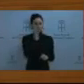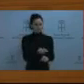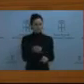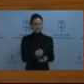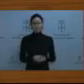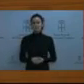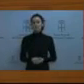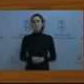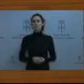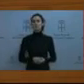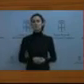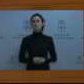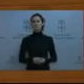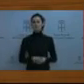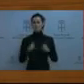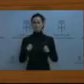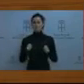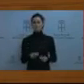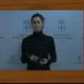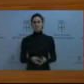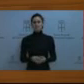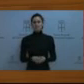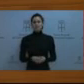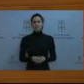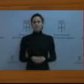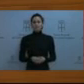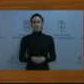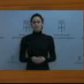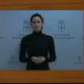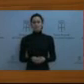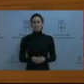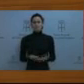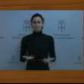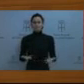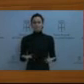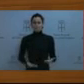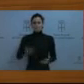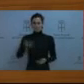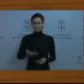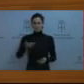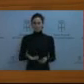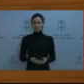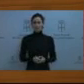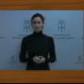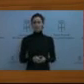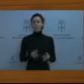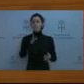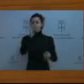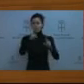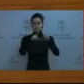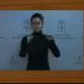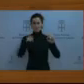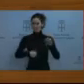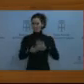Y eso es lo que realmente es importante, porque Asturias, ya se ha